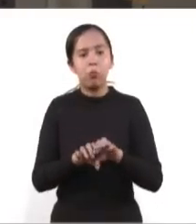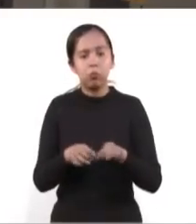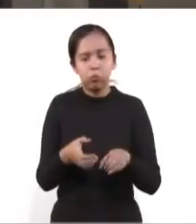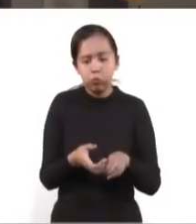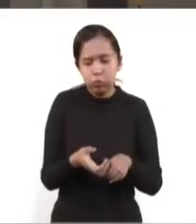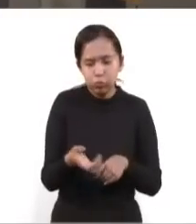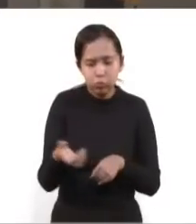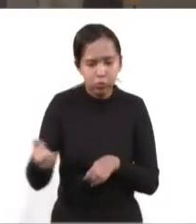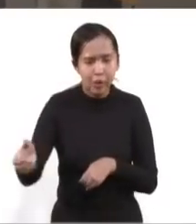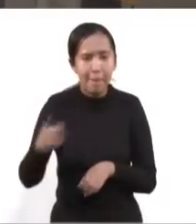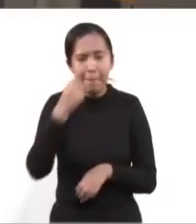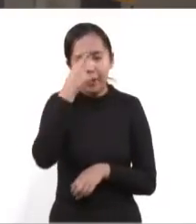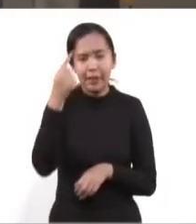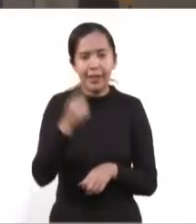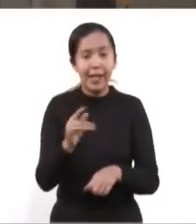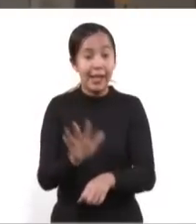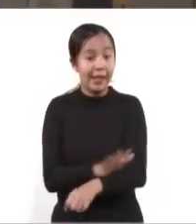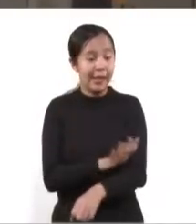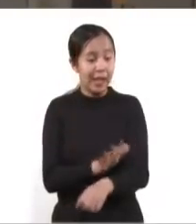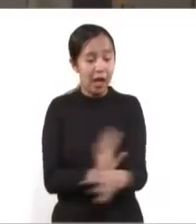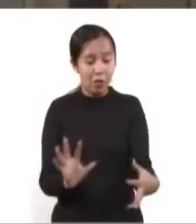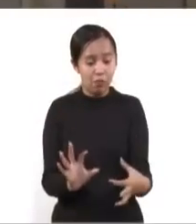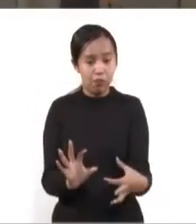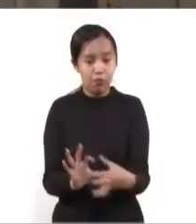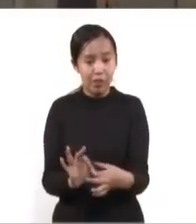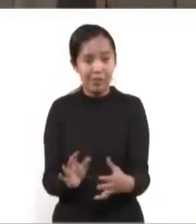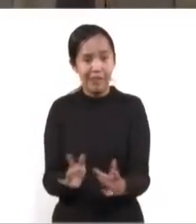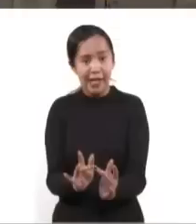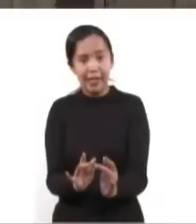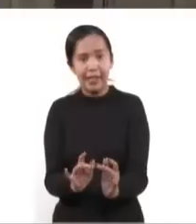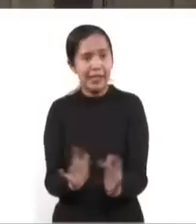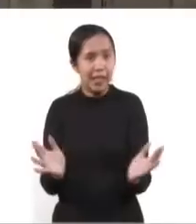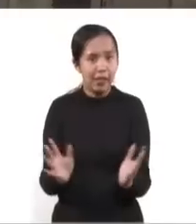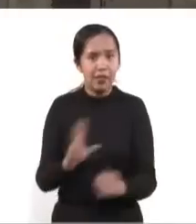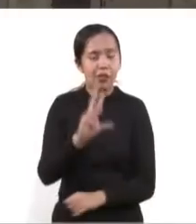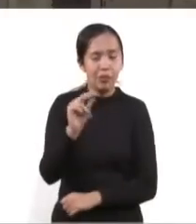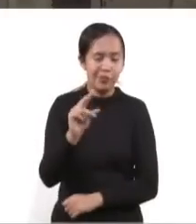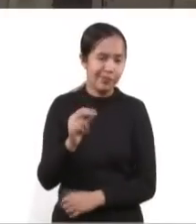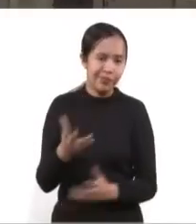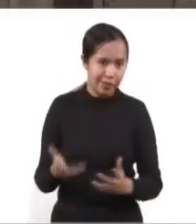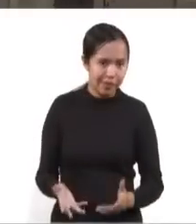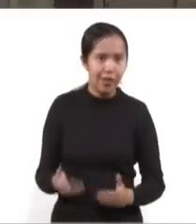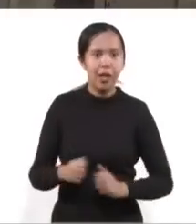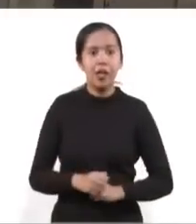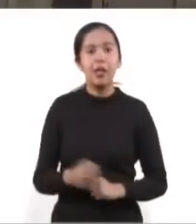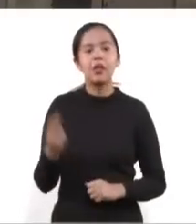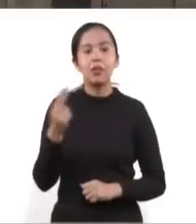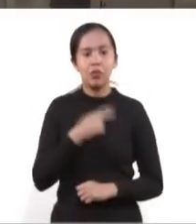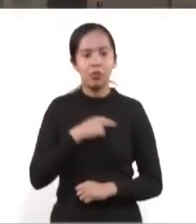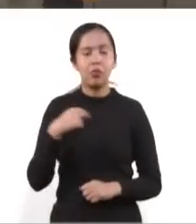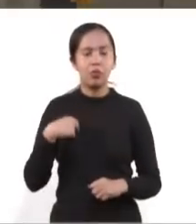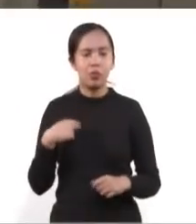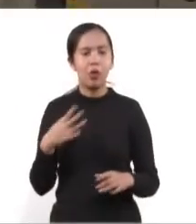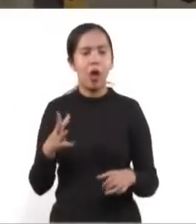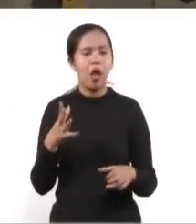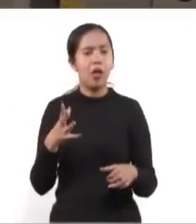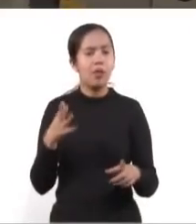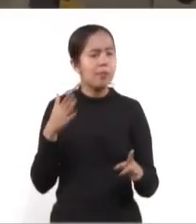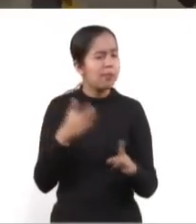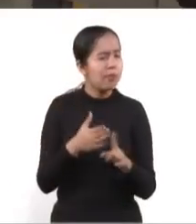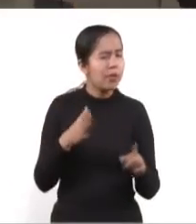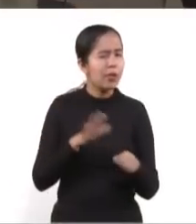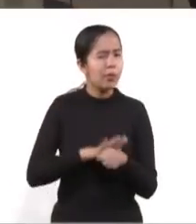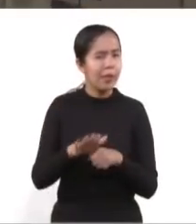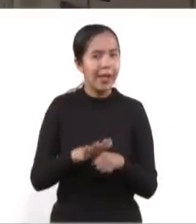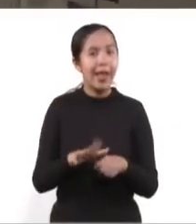lado para que no interfiera con la subestación eléctrica. O sea, no la sacamos ni va a haber que estarla desaguando, simplemente logramos a través de la obra civil que el agua